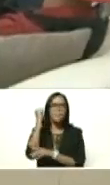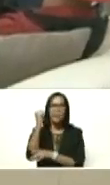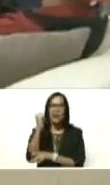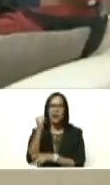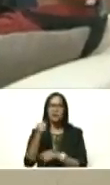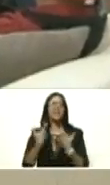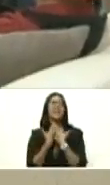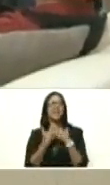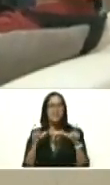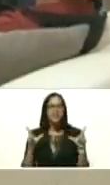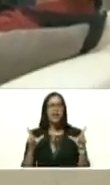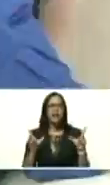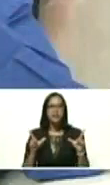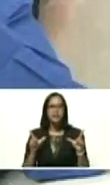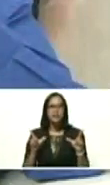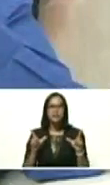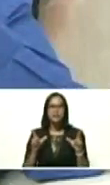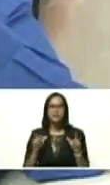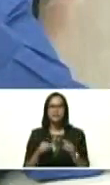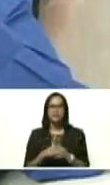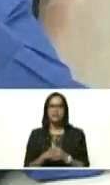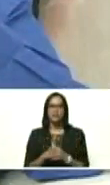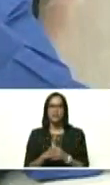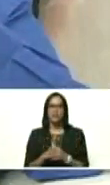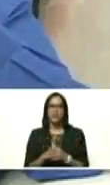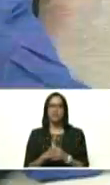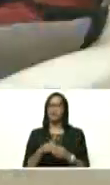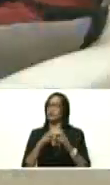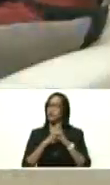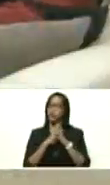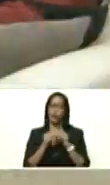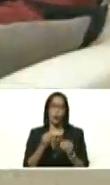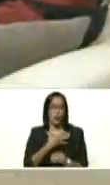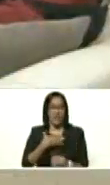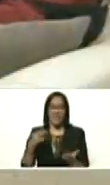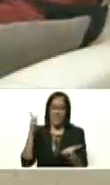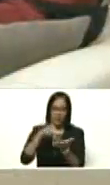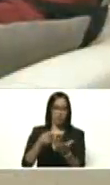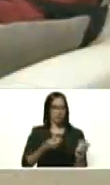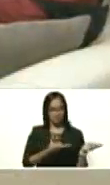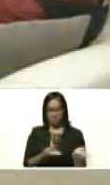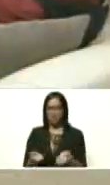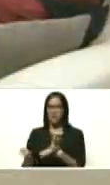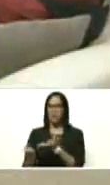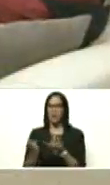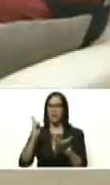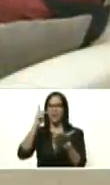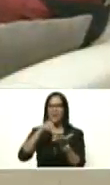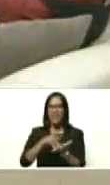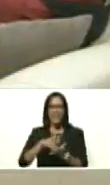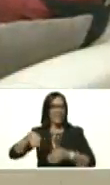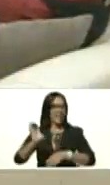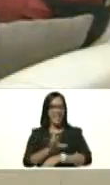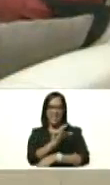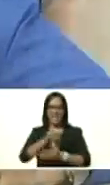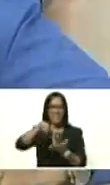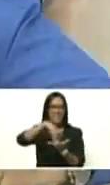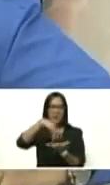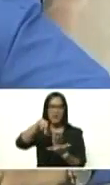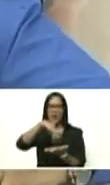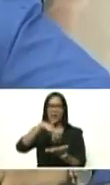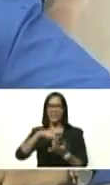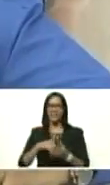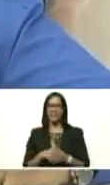las libertades. De las libertades. Así es. Todo el que quiera venir, que venga. Bienvenido. Que venga, que cante, que baile.